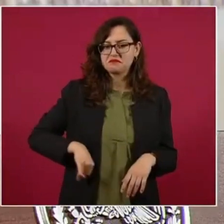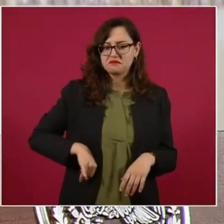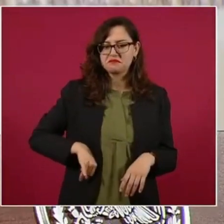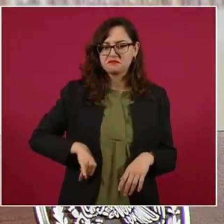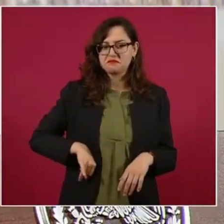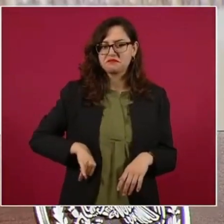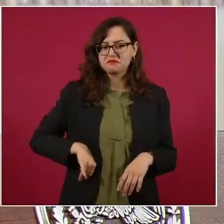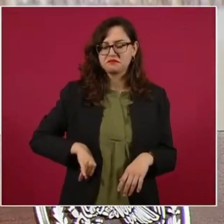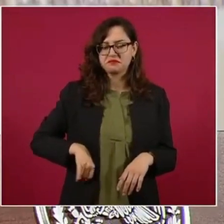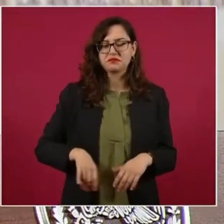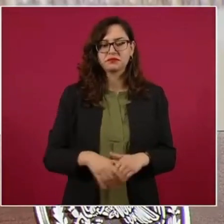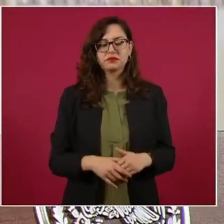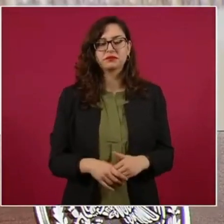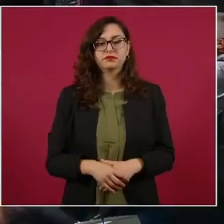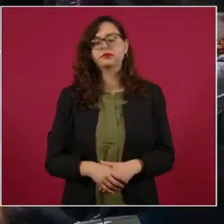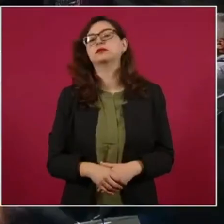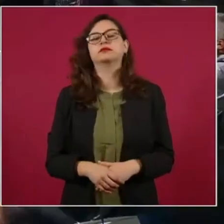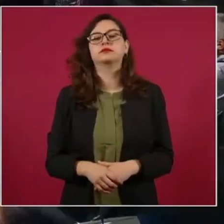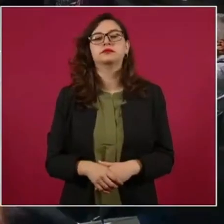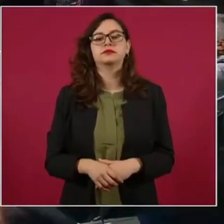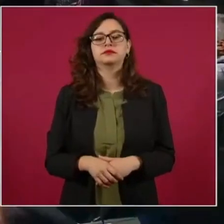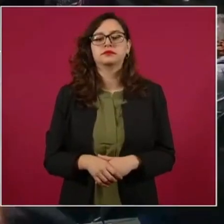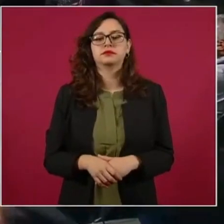Es Obregón.